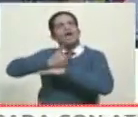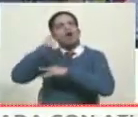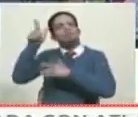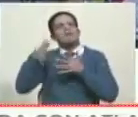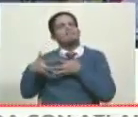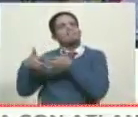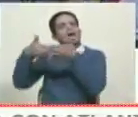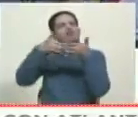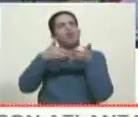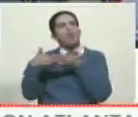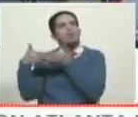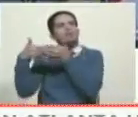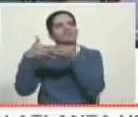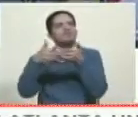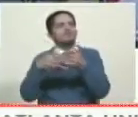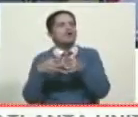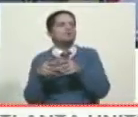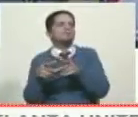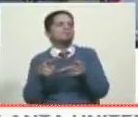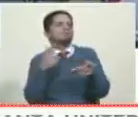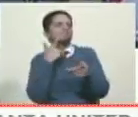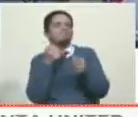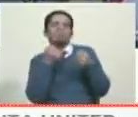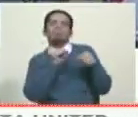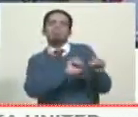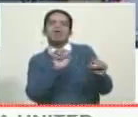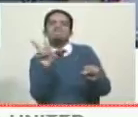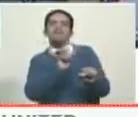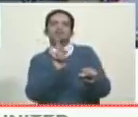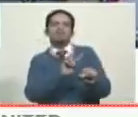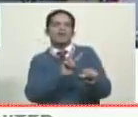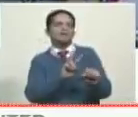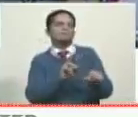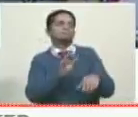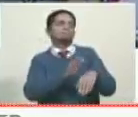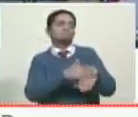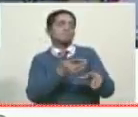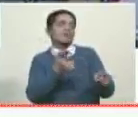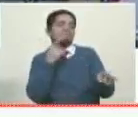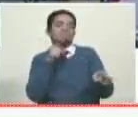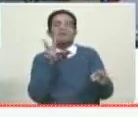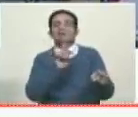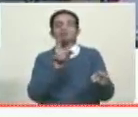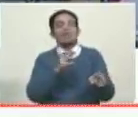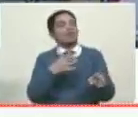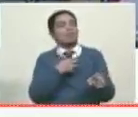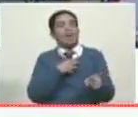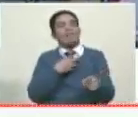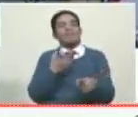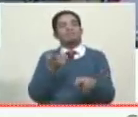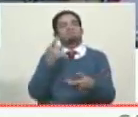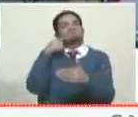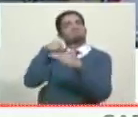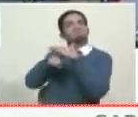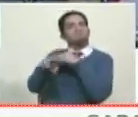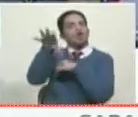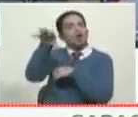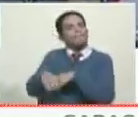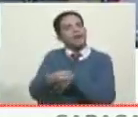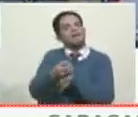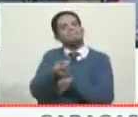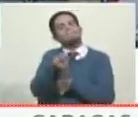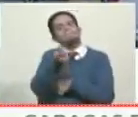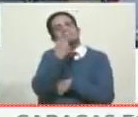a nuestra patria para que le impide comprar medicinas o comprar alimentos en cualquier parte del mundo